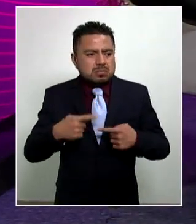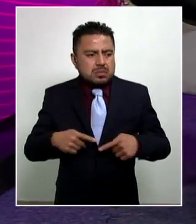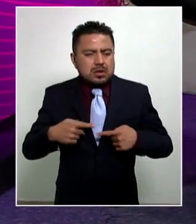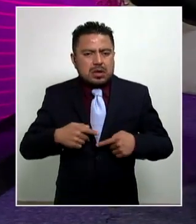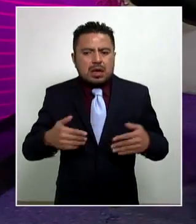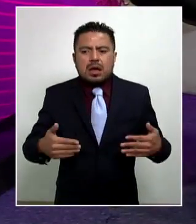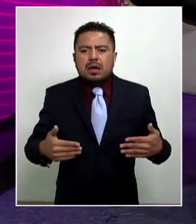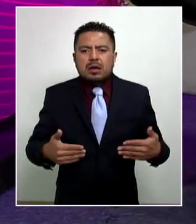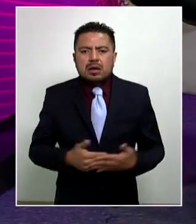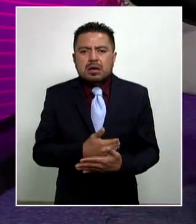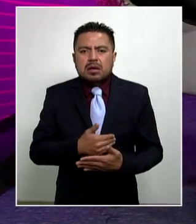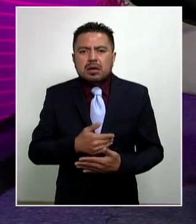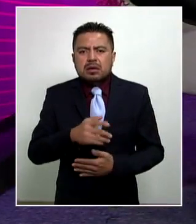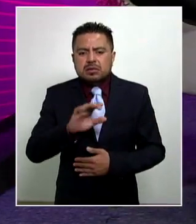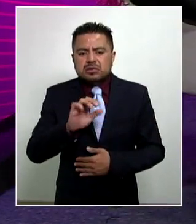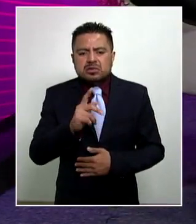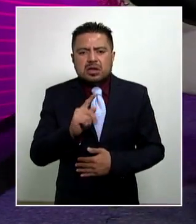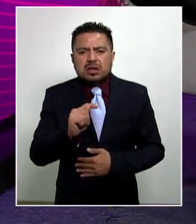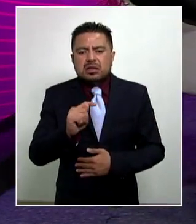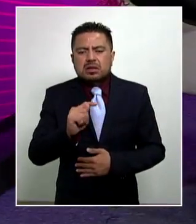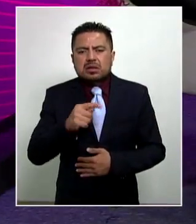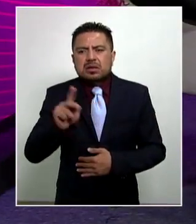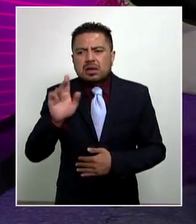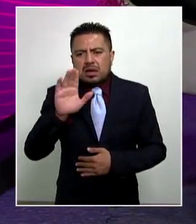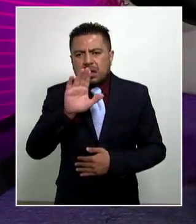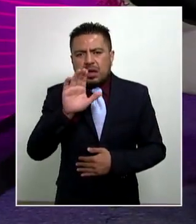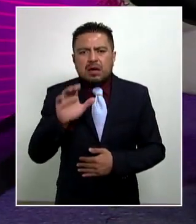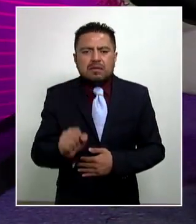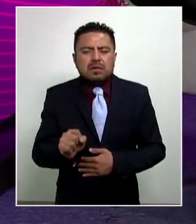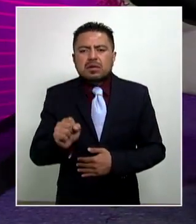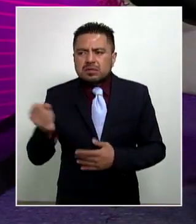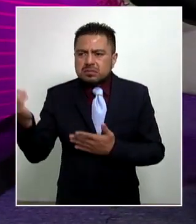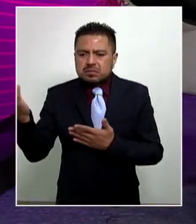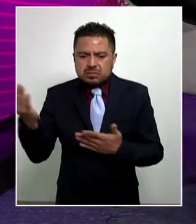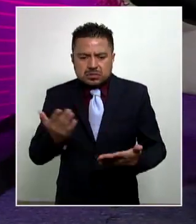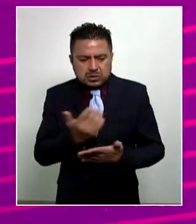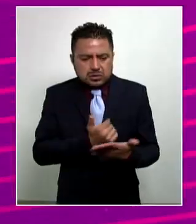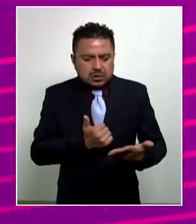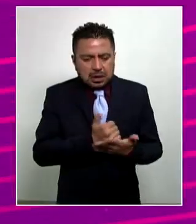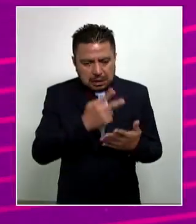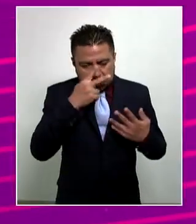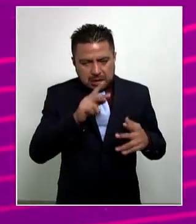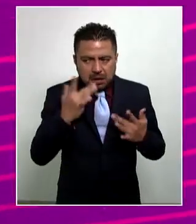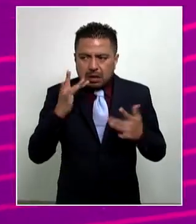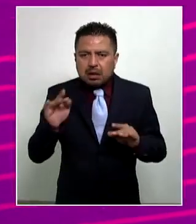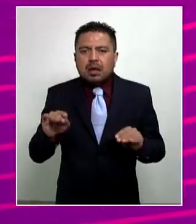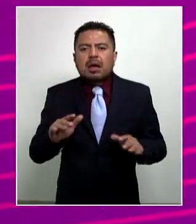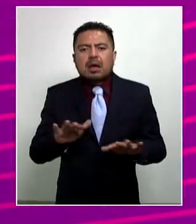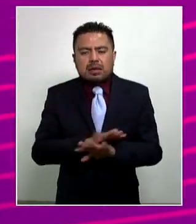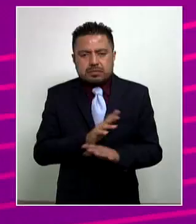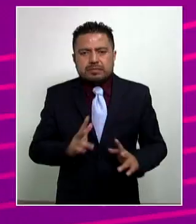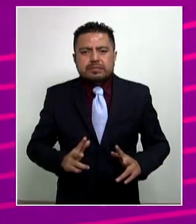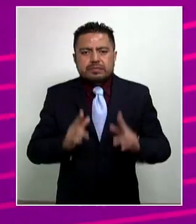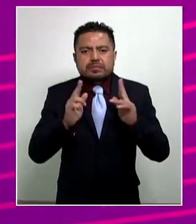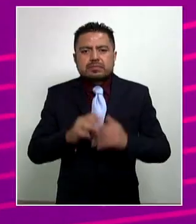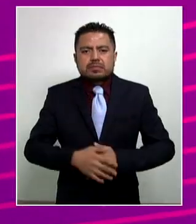persona nacida en Chad y radicada en México, en la Ciudad de México. Perfecto. Ahora volvemos.